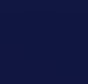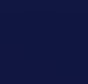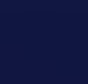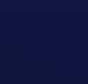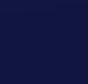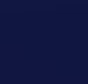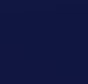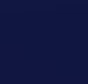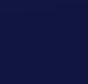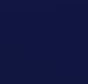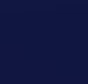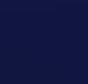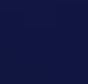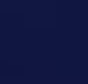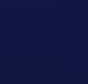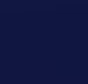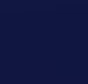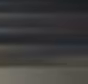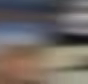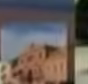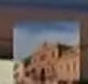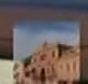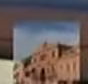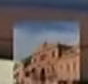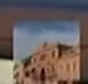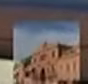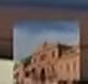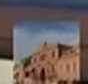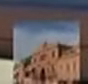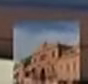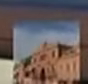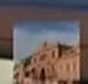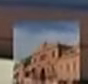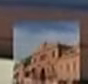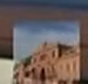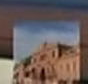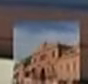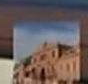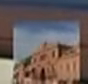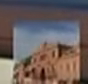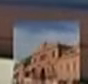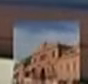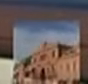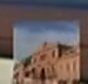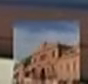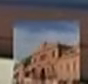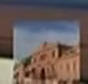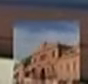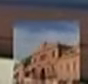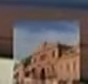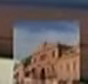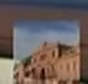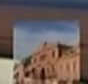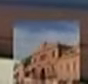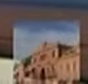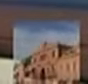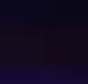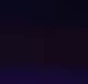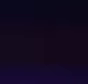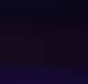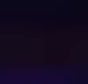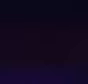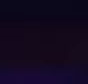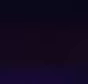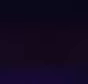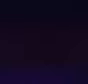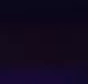prácticamente el título de la reunión de gabinete. Y por eso las primeras horas de la era Milei en Argentina estuvieron marcadas por la expectación ante los